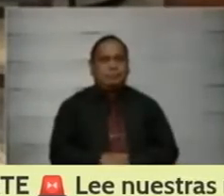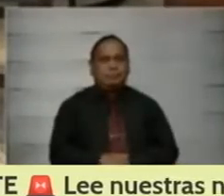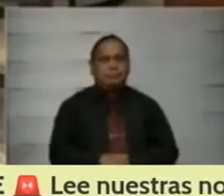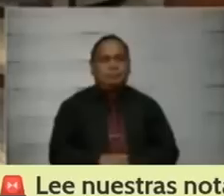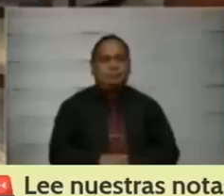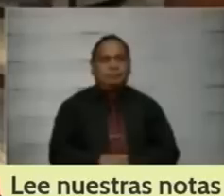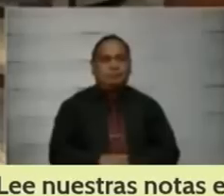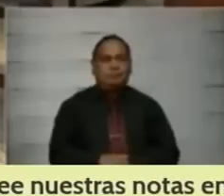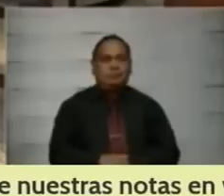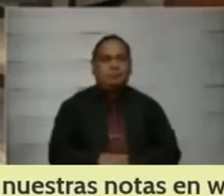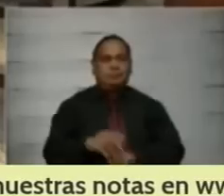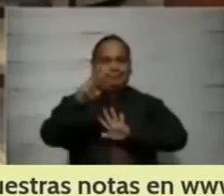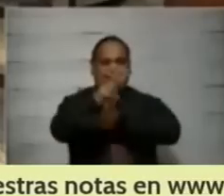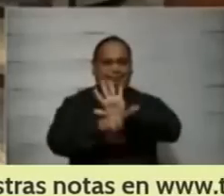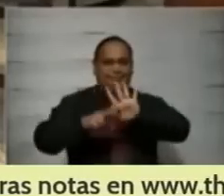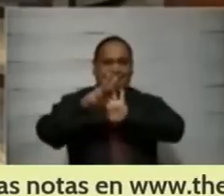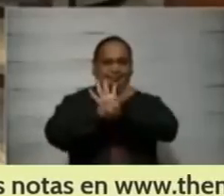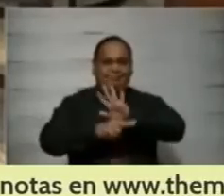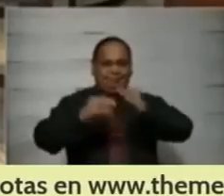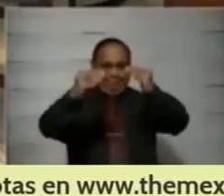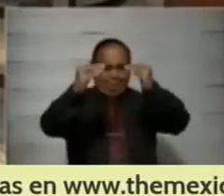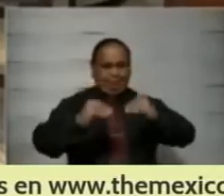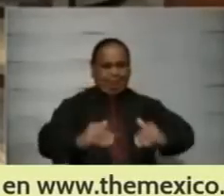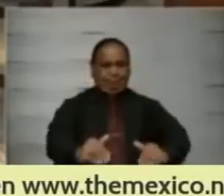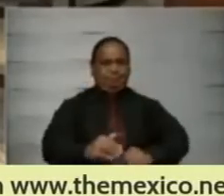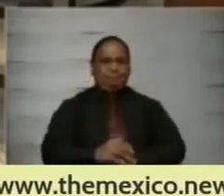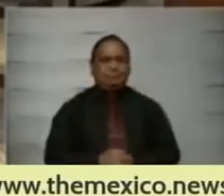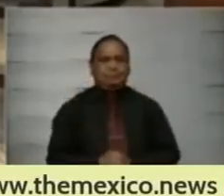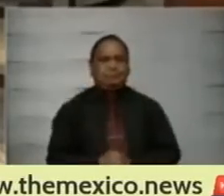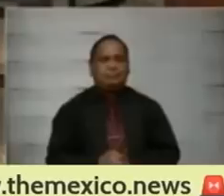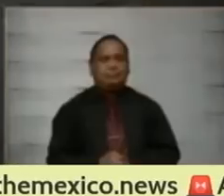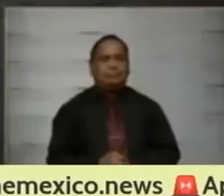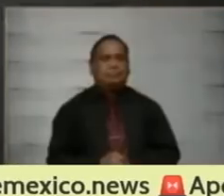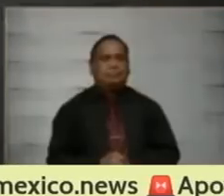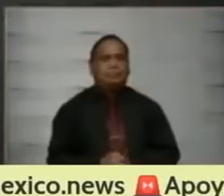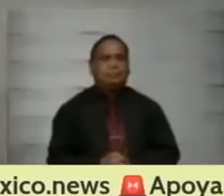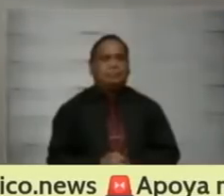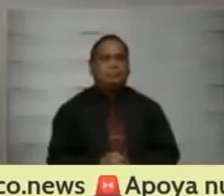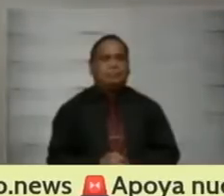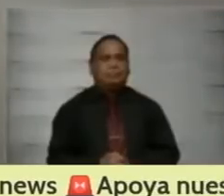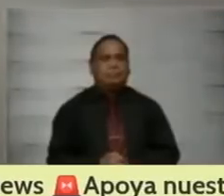darles allí un adelanto y ya pasemos a... ¿Sí? Ajá.